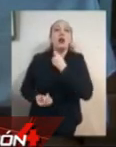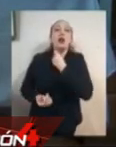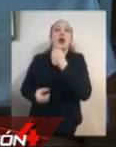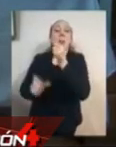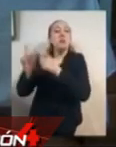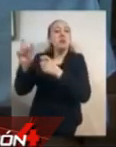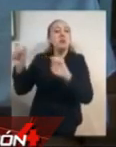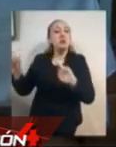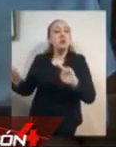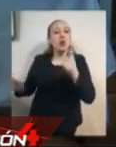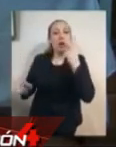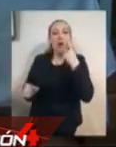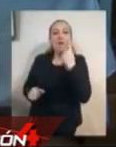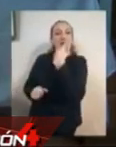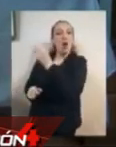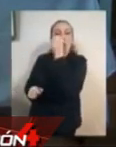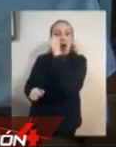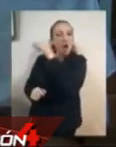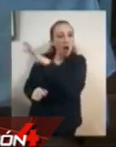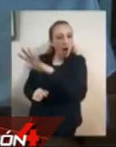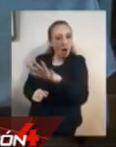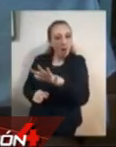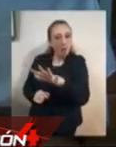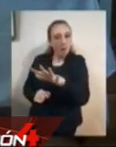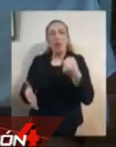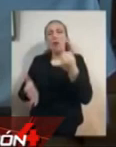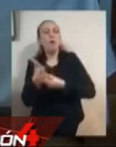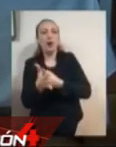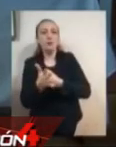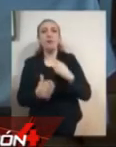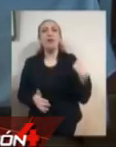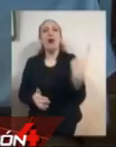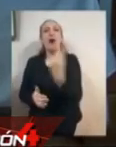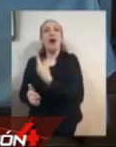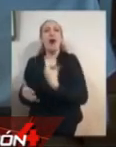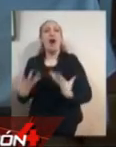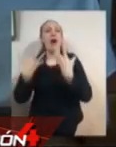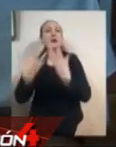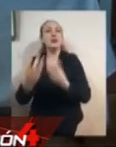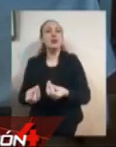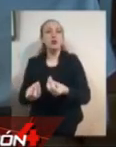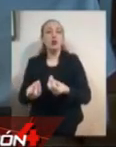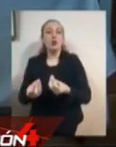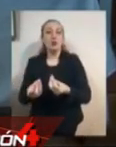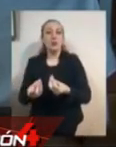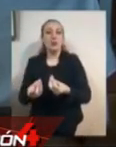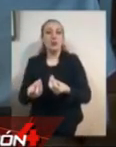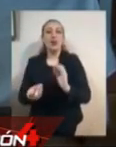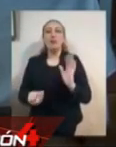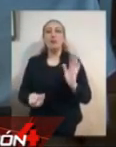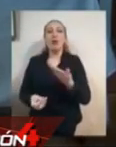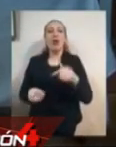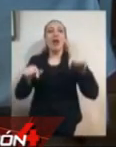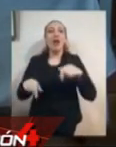pobladores. Con gran esfuerzo, con mucha ayuda de todos los actores civiles y además del